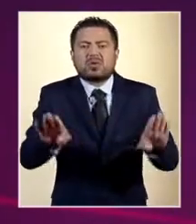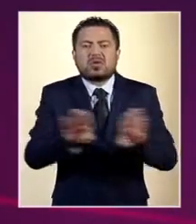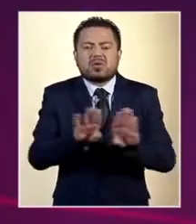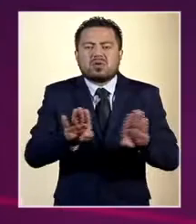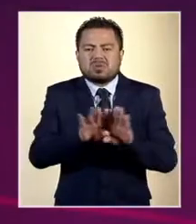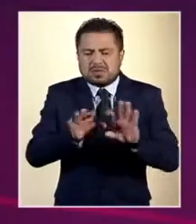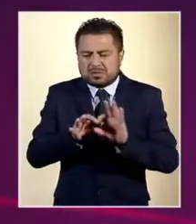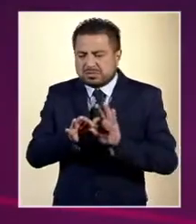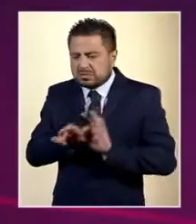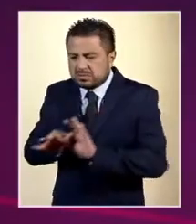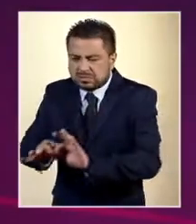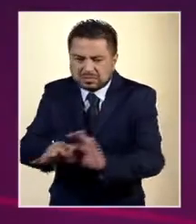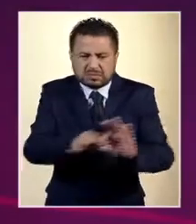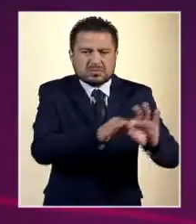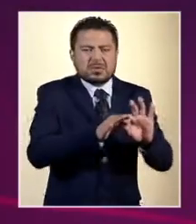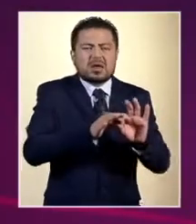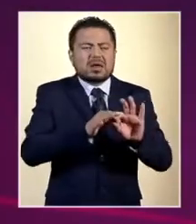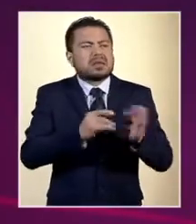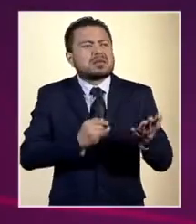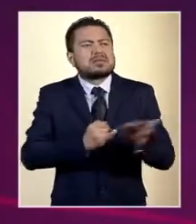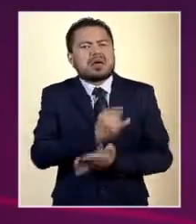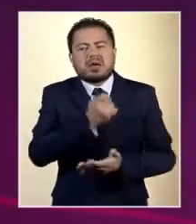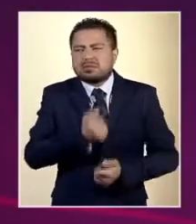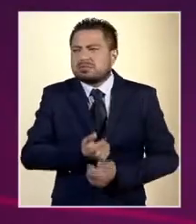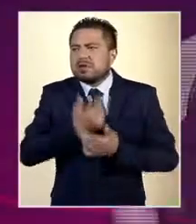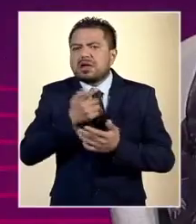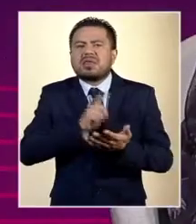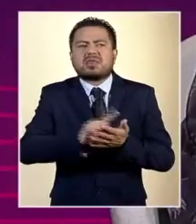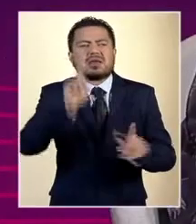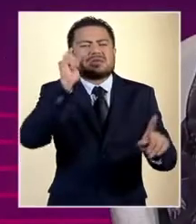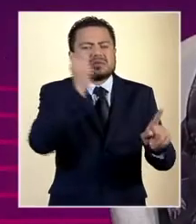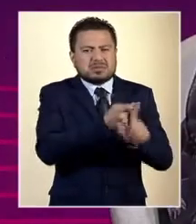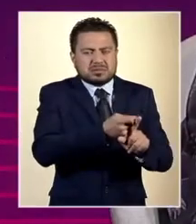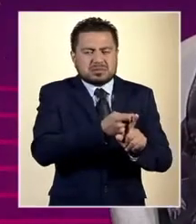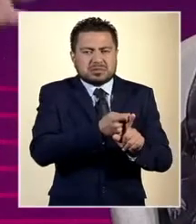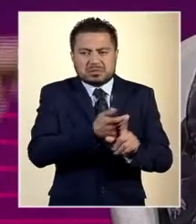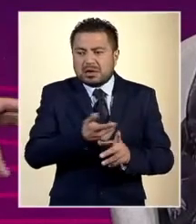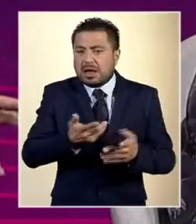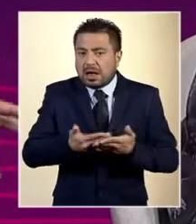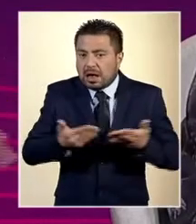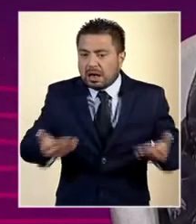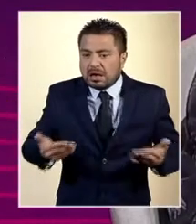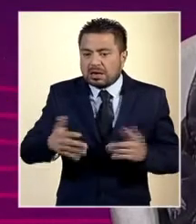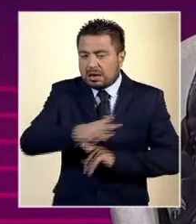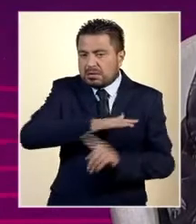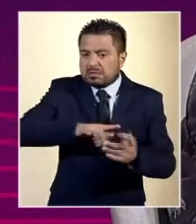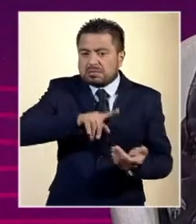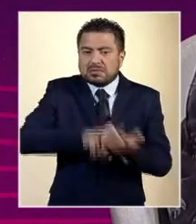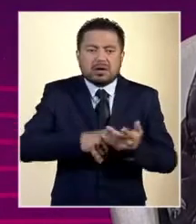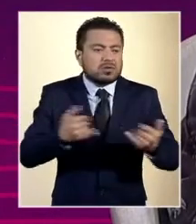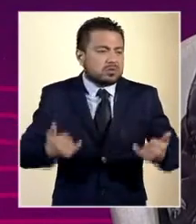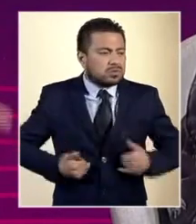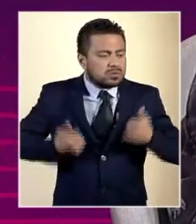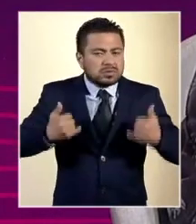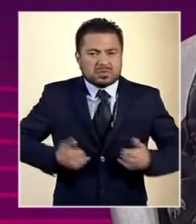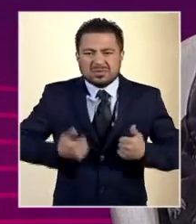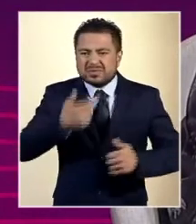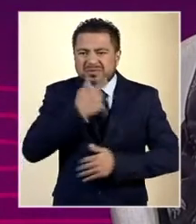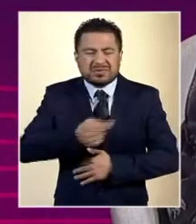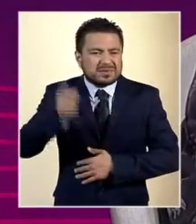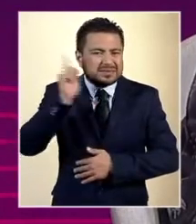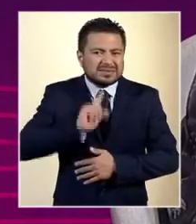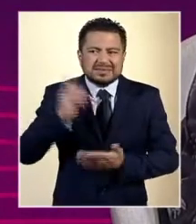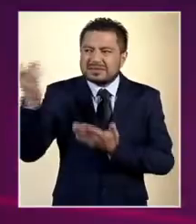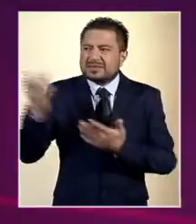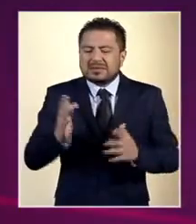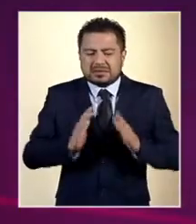las conexiones con lo que decimos que son los derechos. Entonces, en este ambiente, los chavos y las chavas que